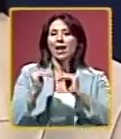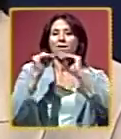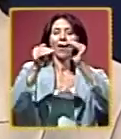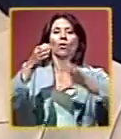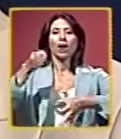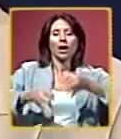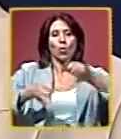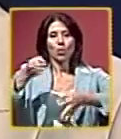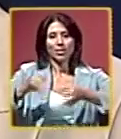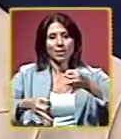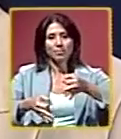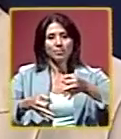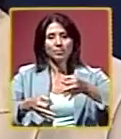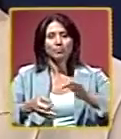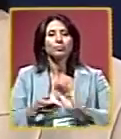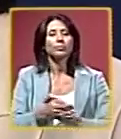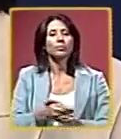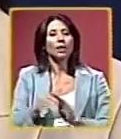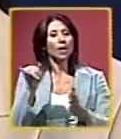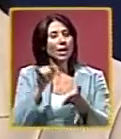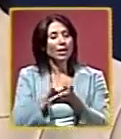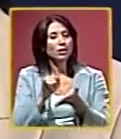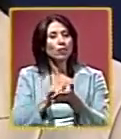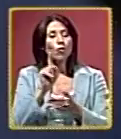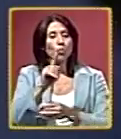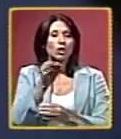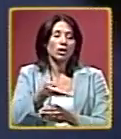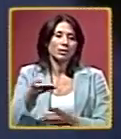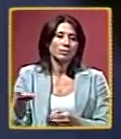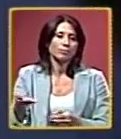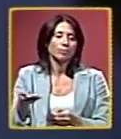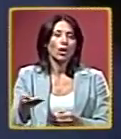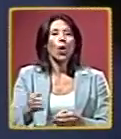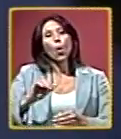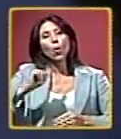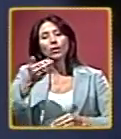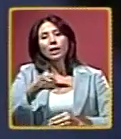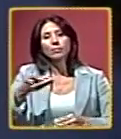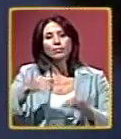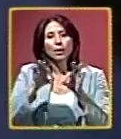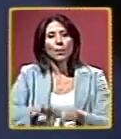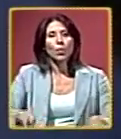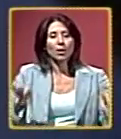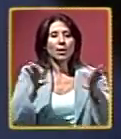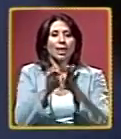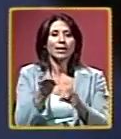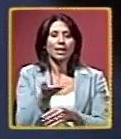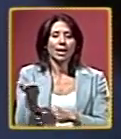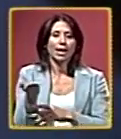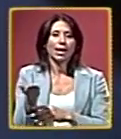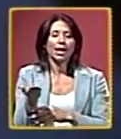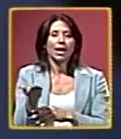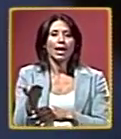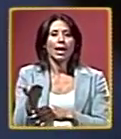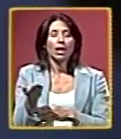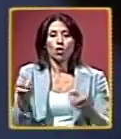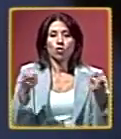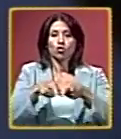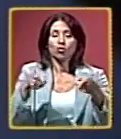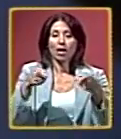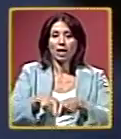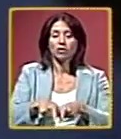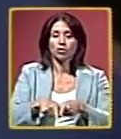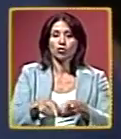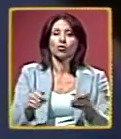declarara sin lugar. Esto fue uno de los elementos. Otro de los elementos importantes es que los hechos sucedieron